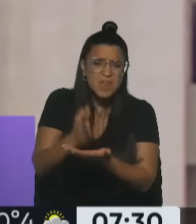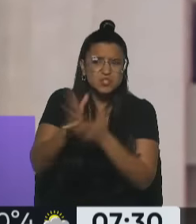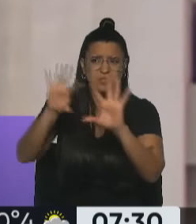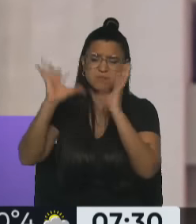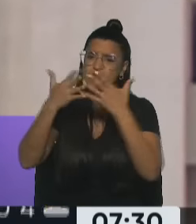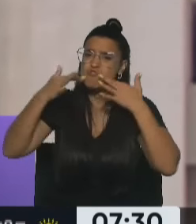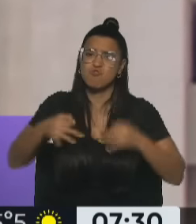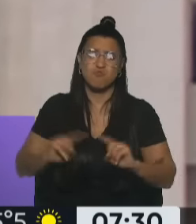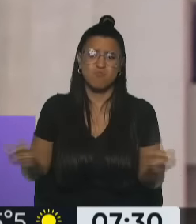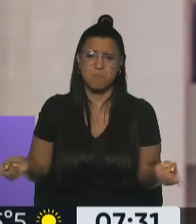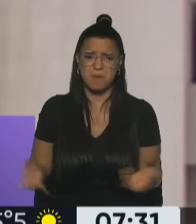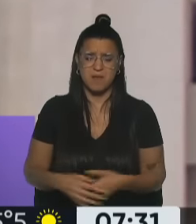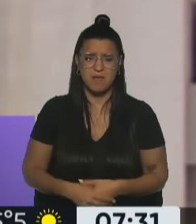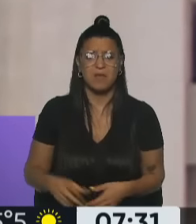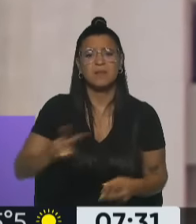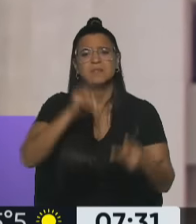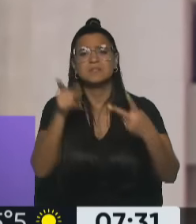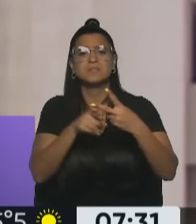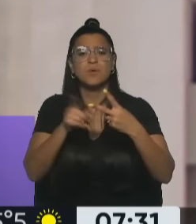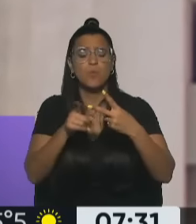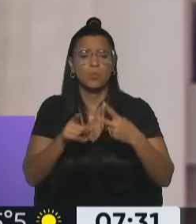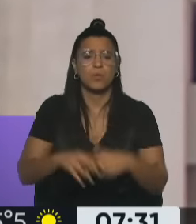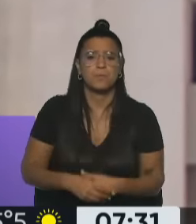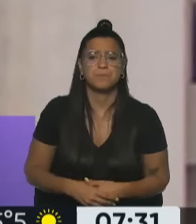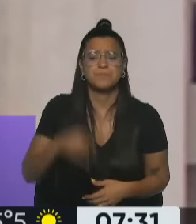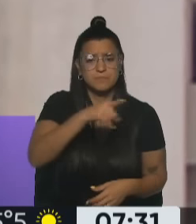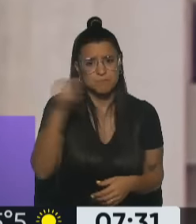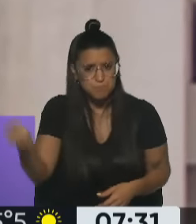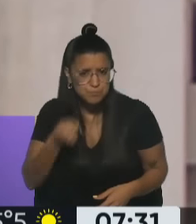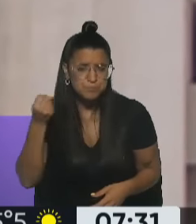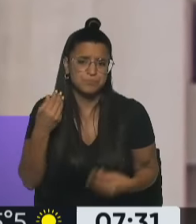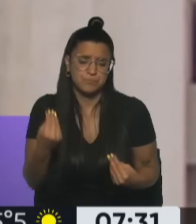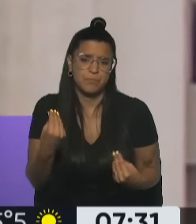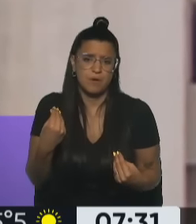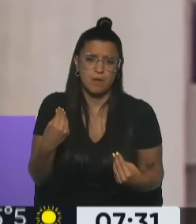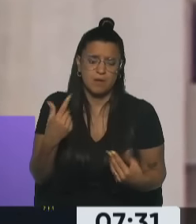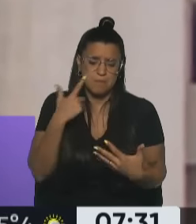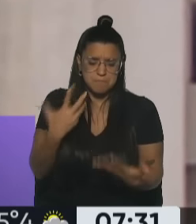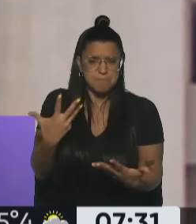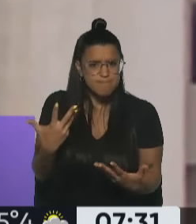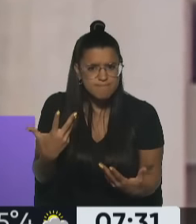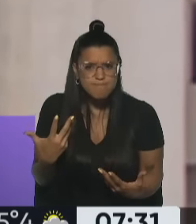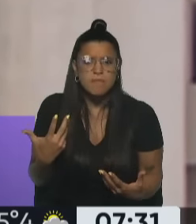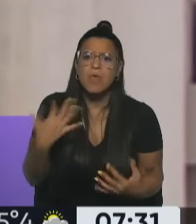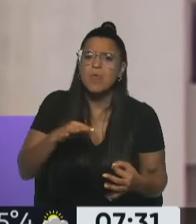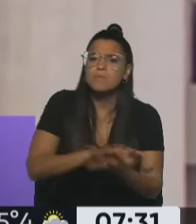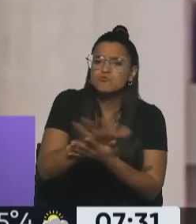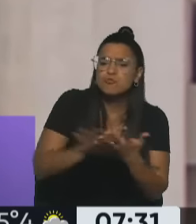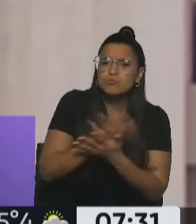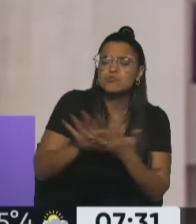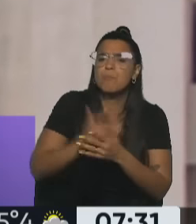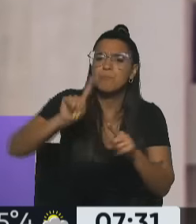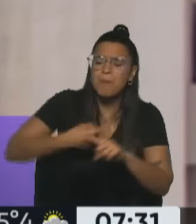internacional humanitario. Y en segundo lugar, es evidente que tenemos que plantear una solución política